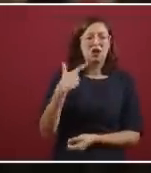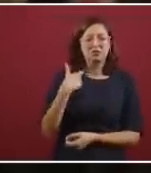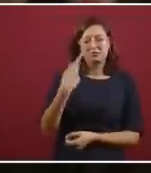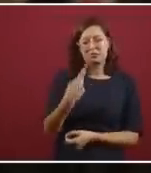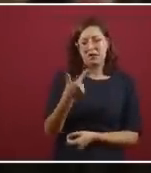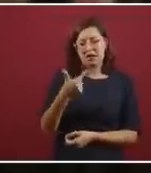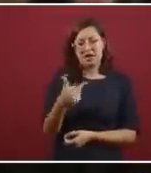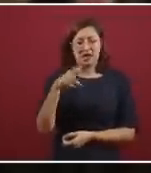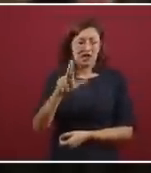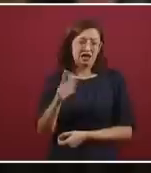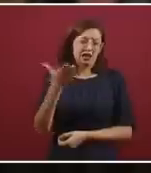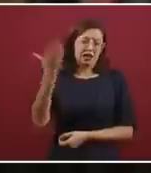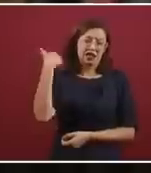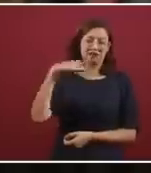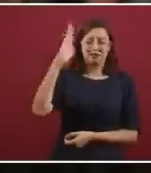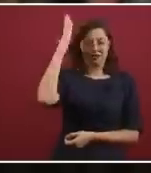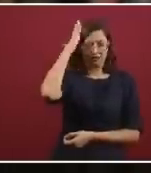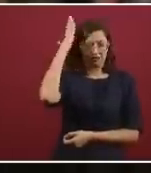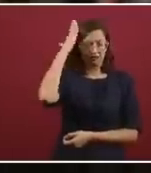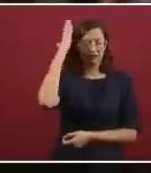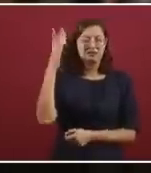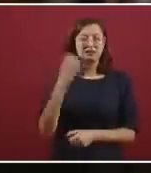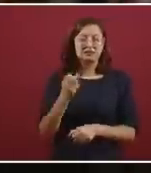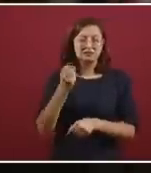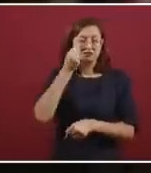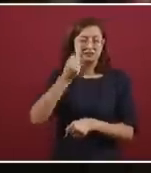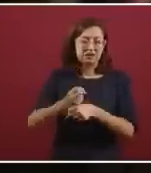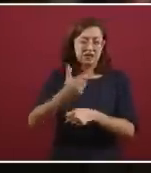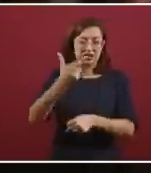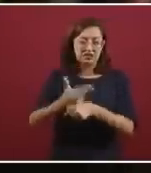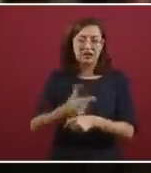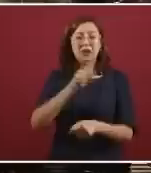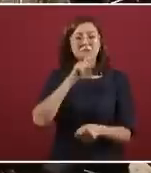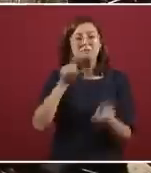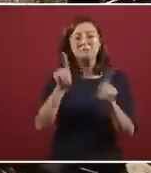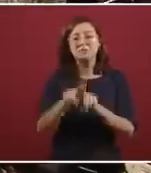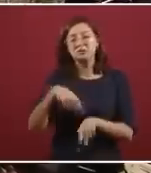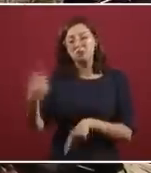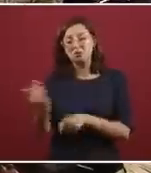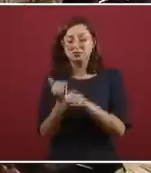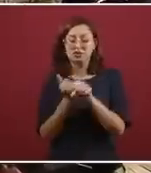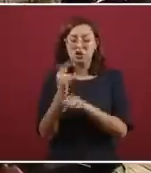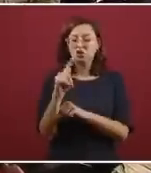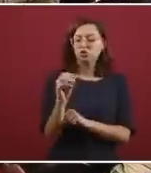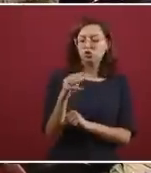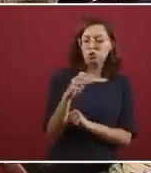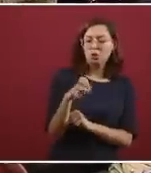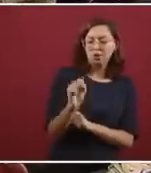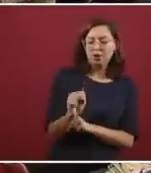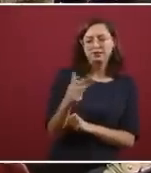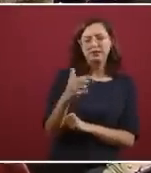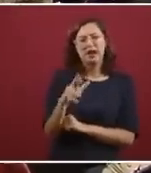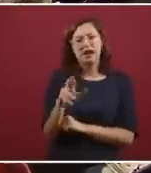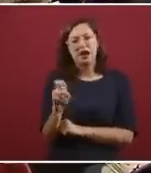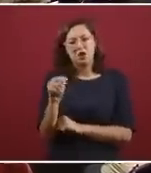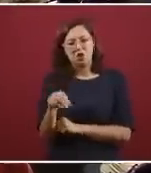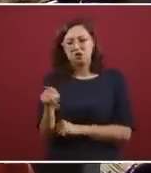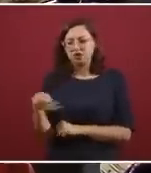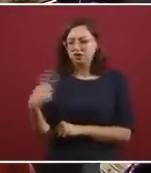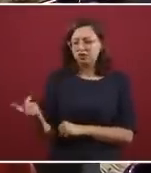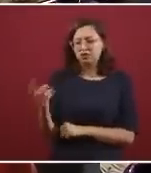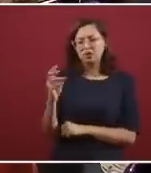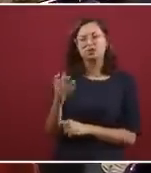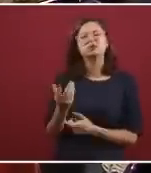quién fue su titular y también quien llevó la investigación a tomar cerón y a jesús murillo karam sino hay que recordar que ya